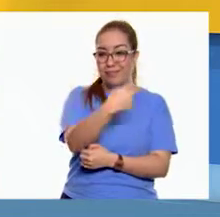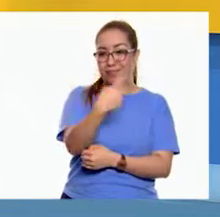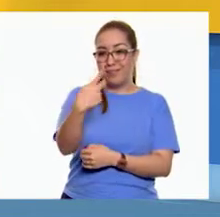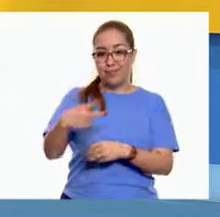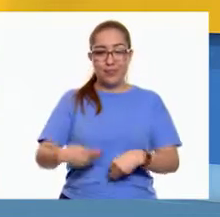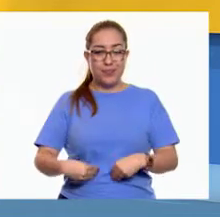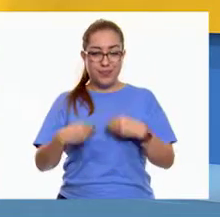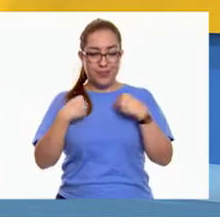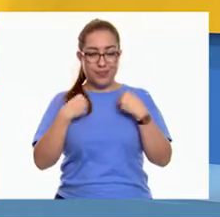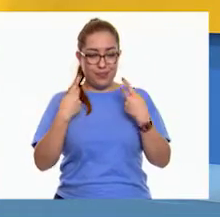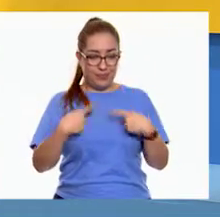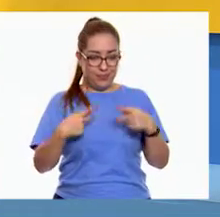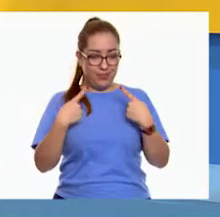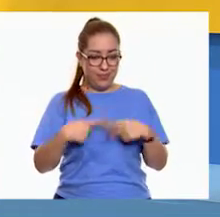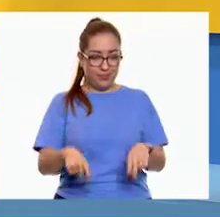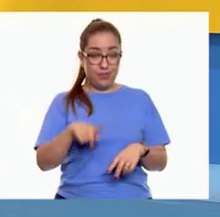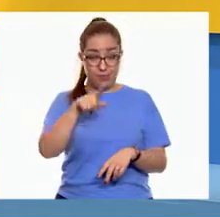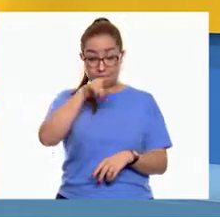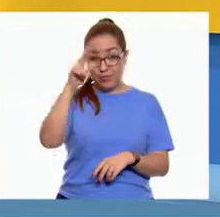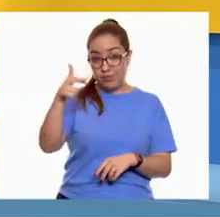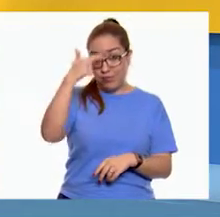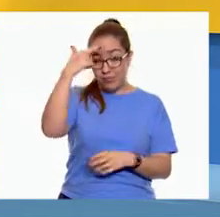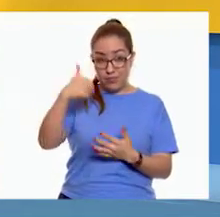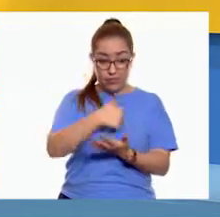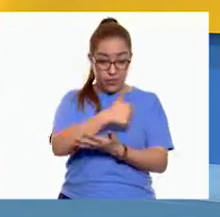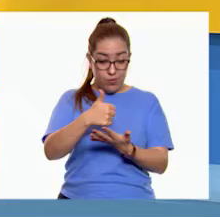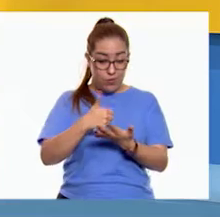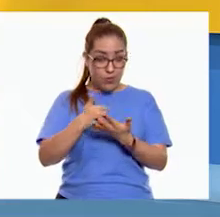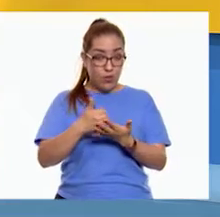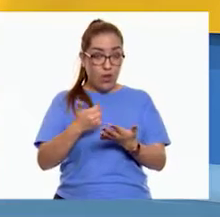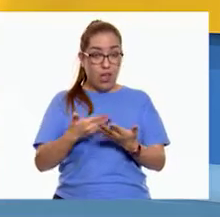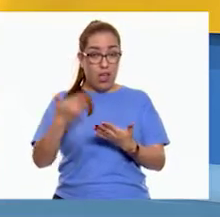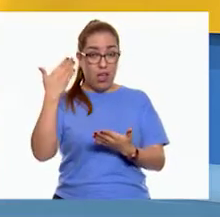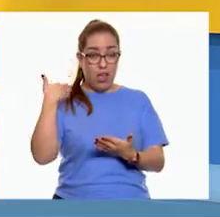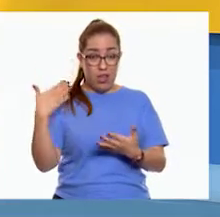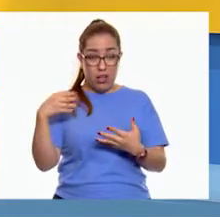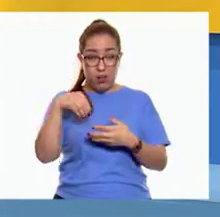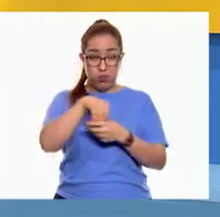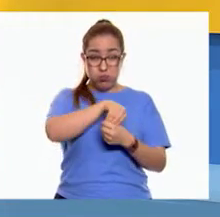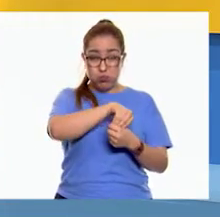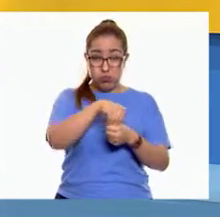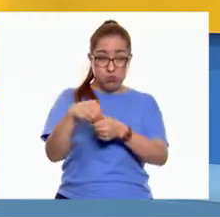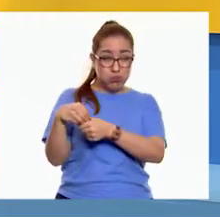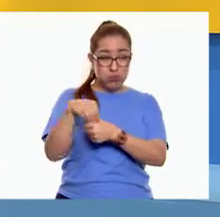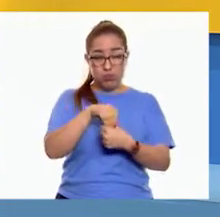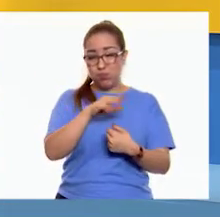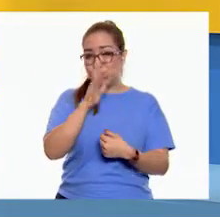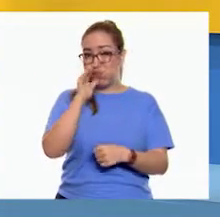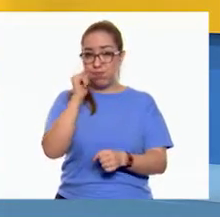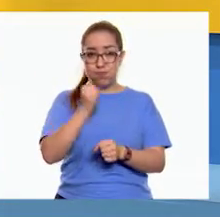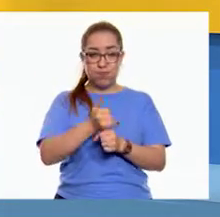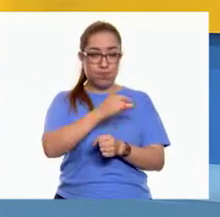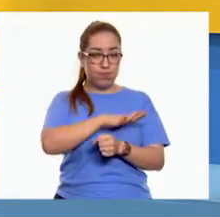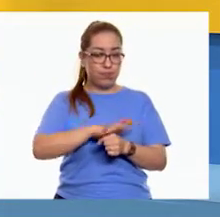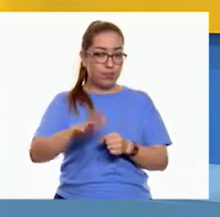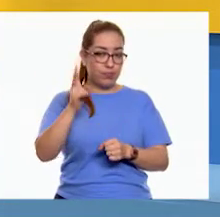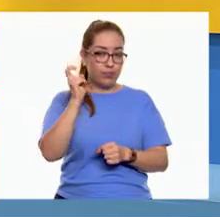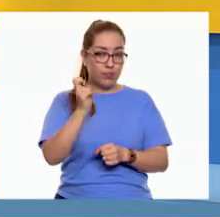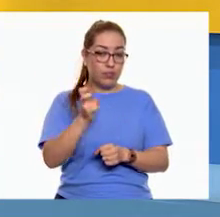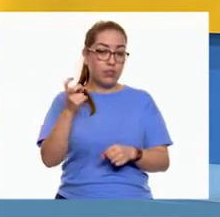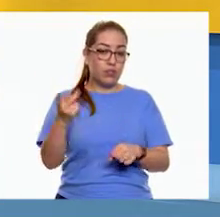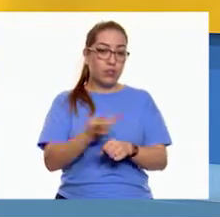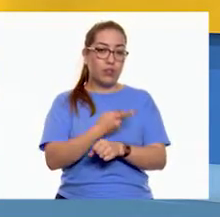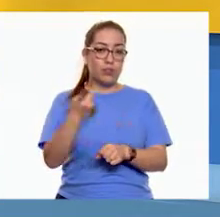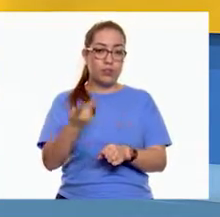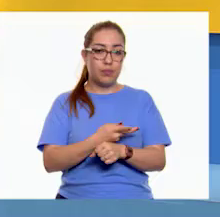Porque, si se acuerdan, las ciudades no tenían espacio suficiente para todas las personas que llegaban. Y esto provocó que las manchas